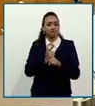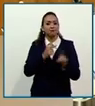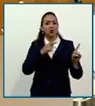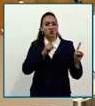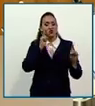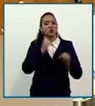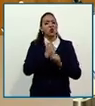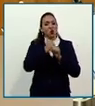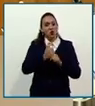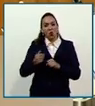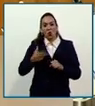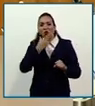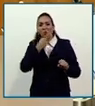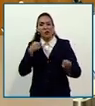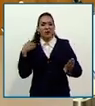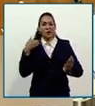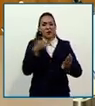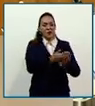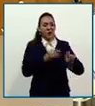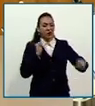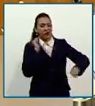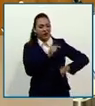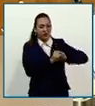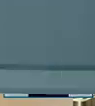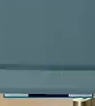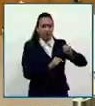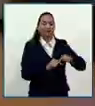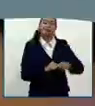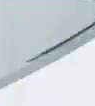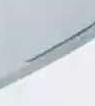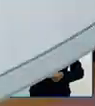violencia verbal y simbólica por parte del denunciado.